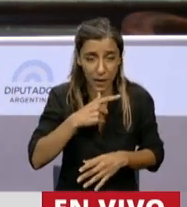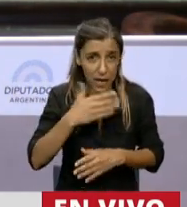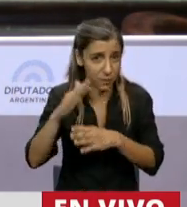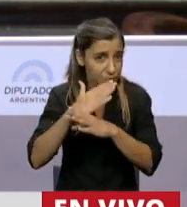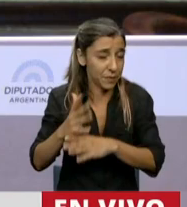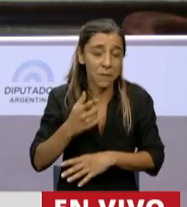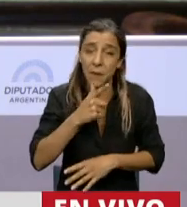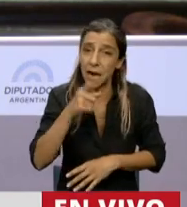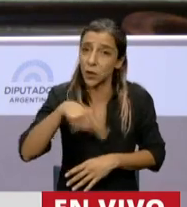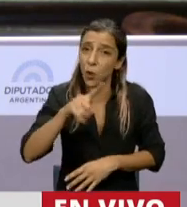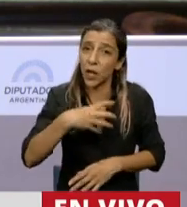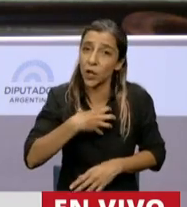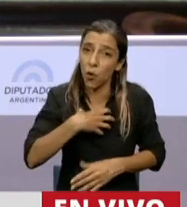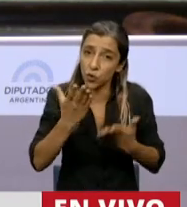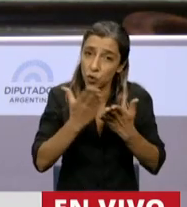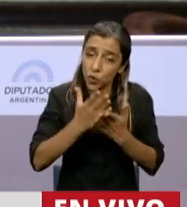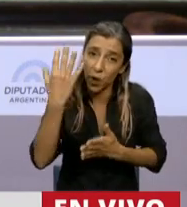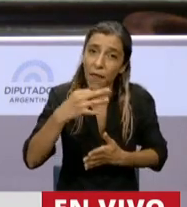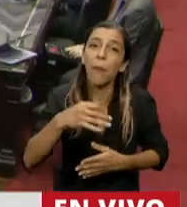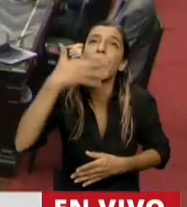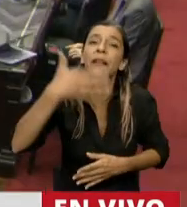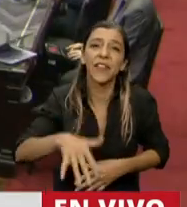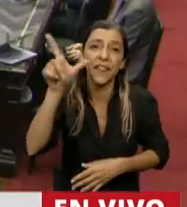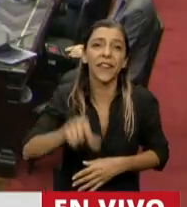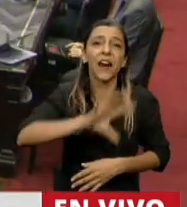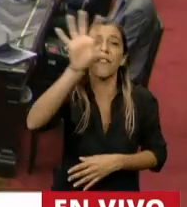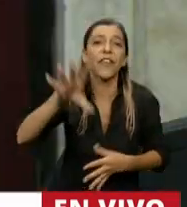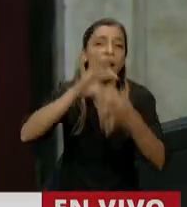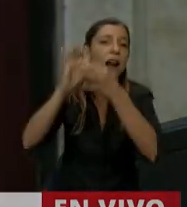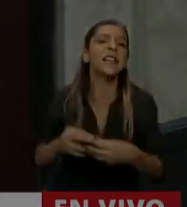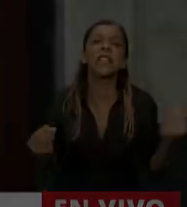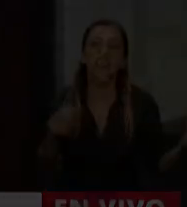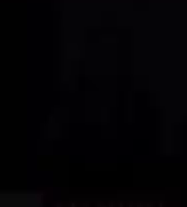trata el federalismo argentino. Gracias, diputada Los Penatos.